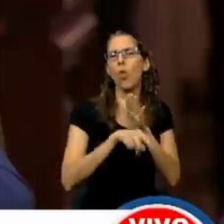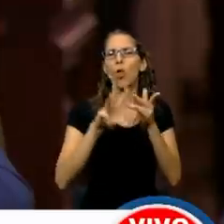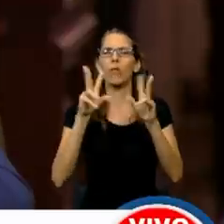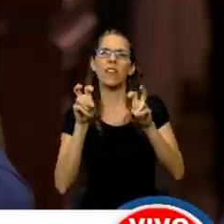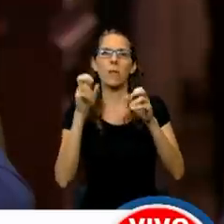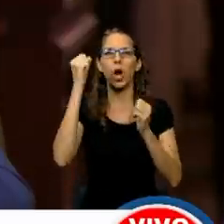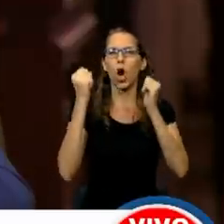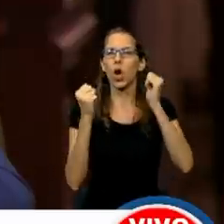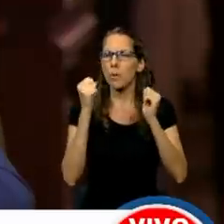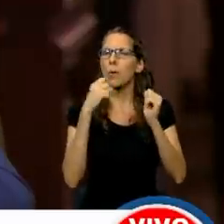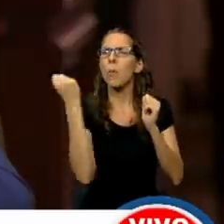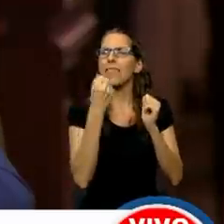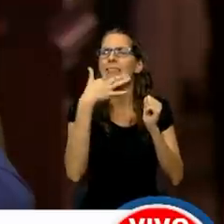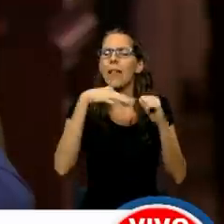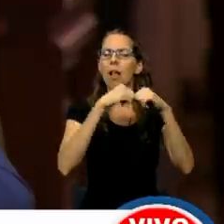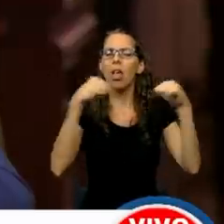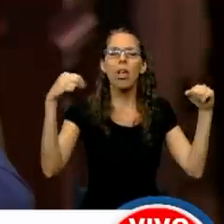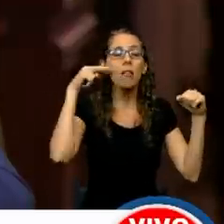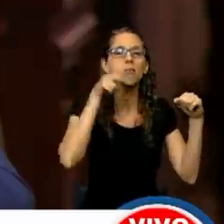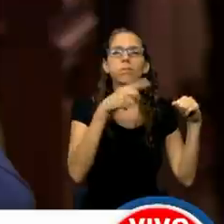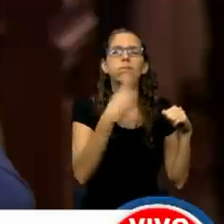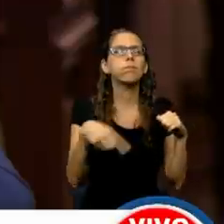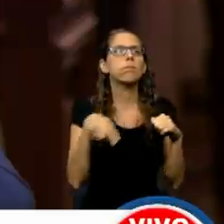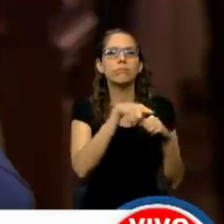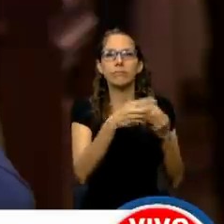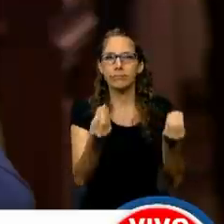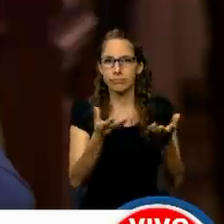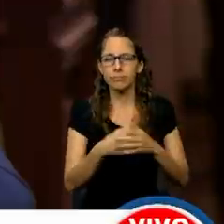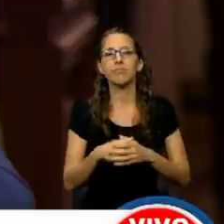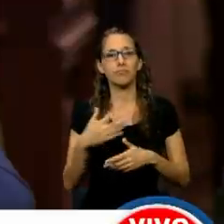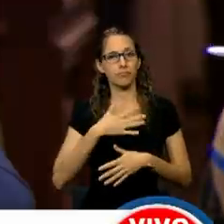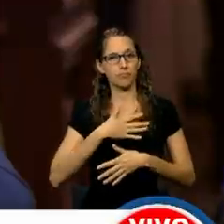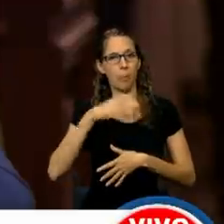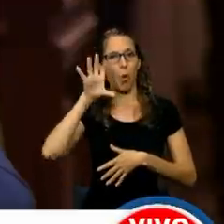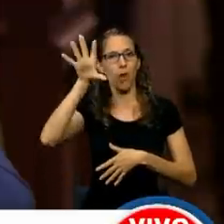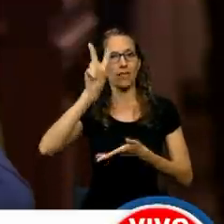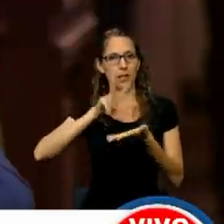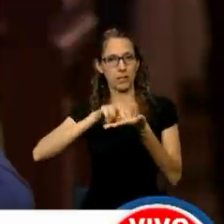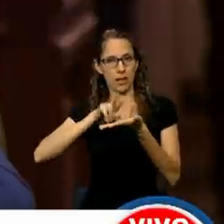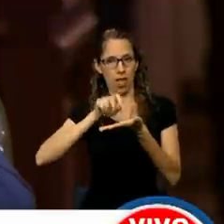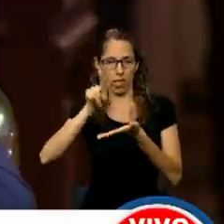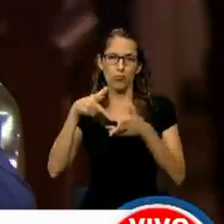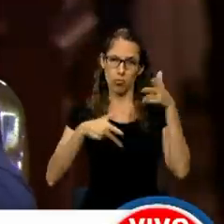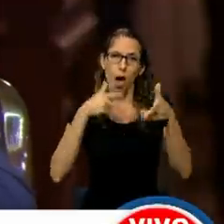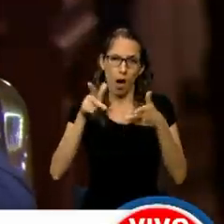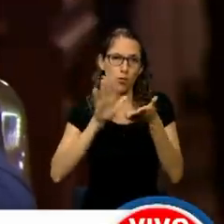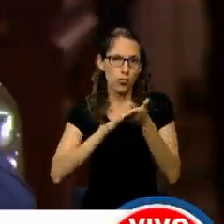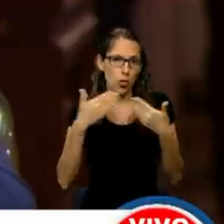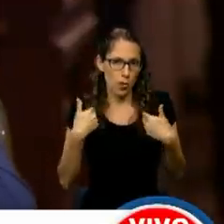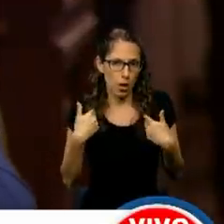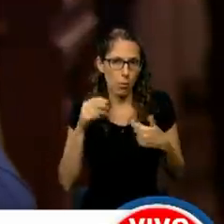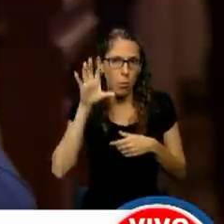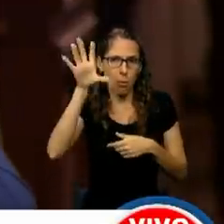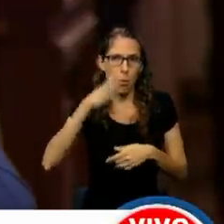lo que está atrás de este presupuesto en el caso de mi provincia de salta voy a hablar de mi provincia porque no tengo tiempo